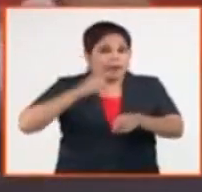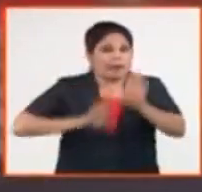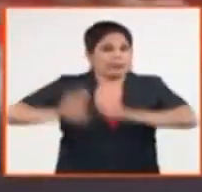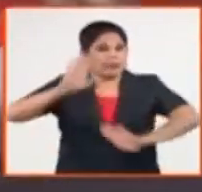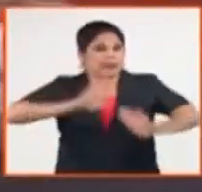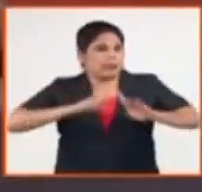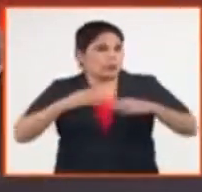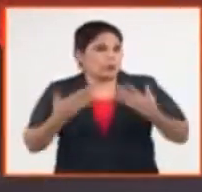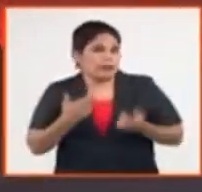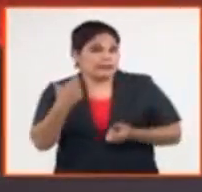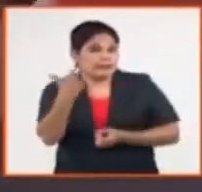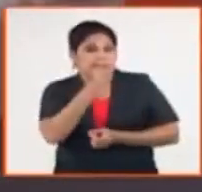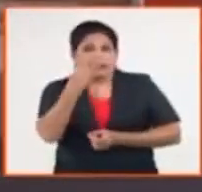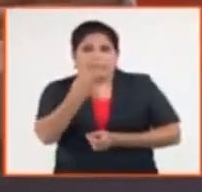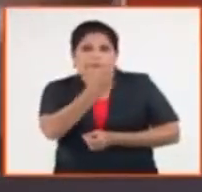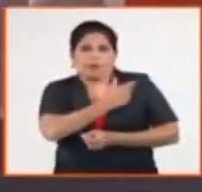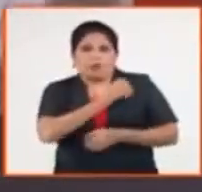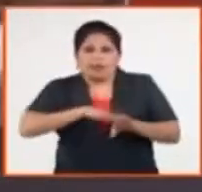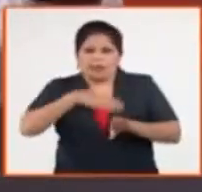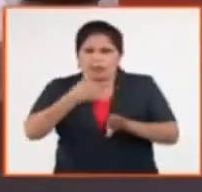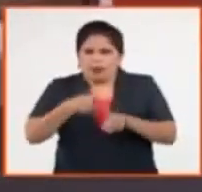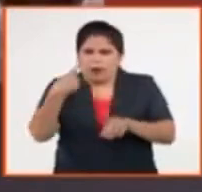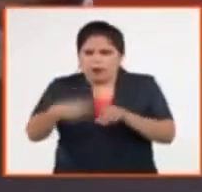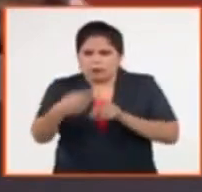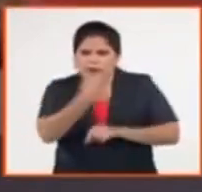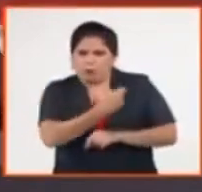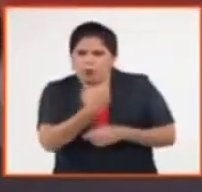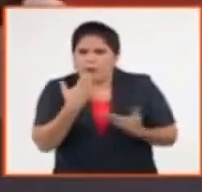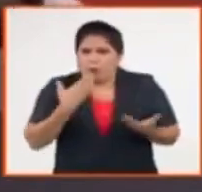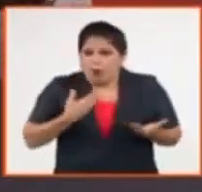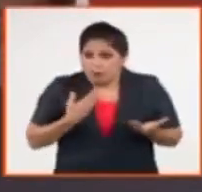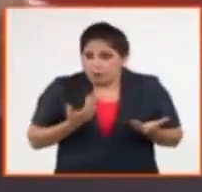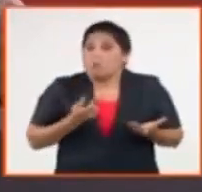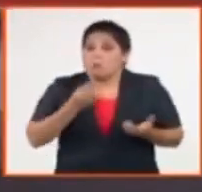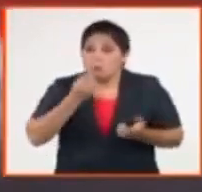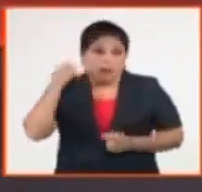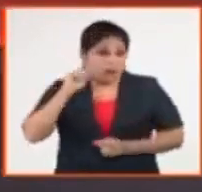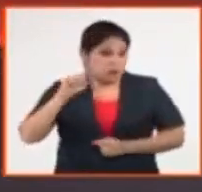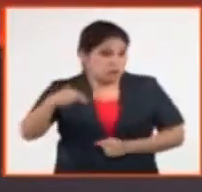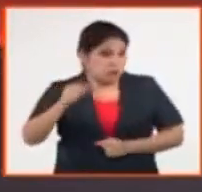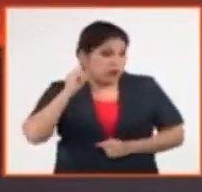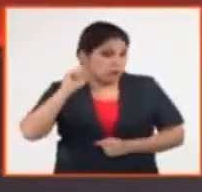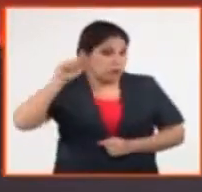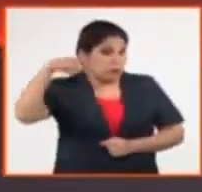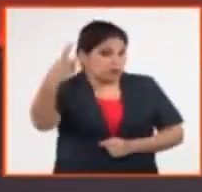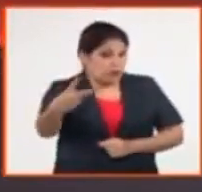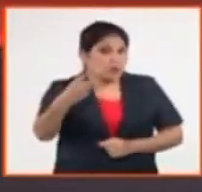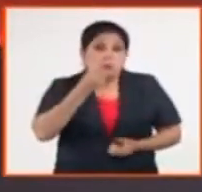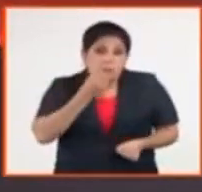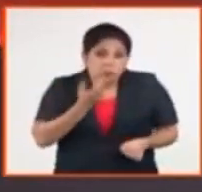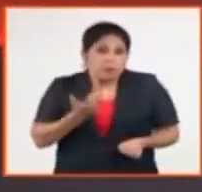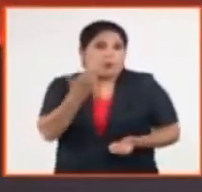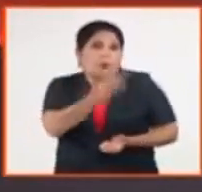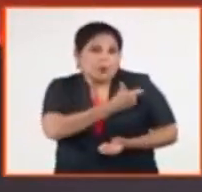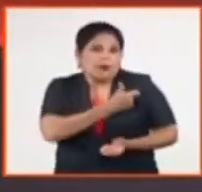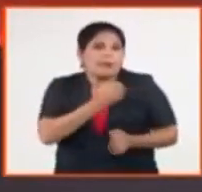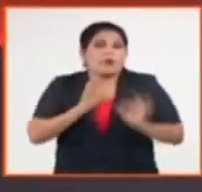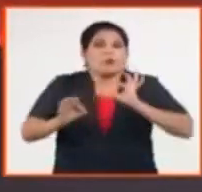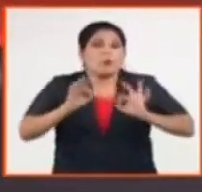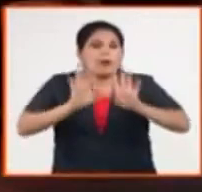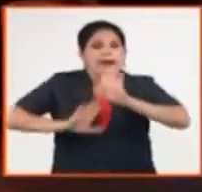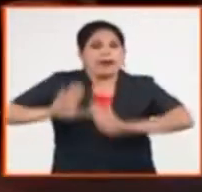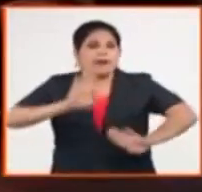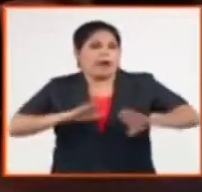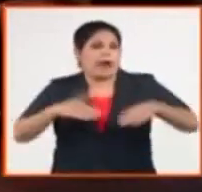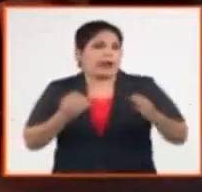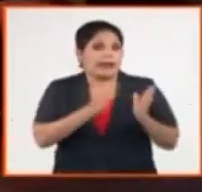Porque los ensayos clínicos que hicimos, esos pacientes los estamos siguiendo y los seguimos evaluando. Y tenemos que ver cuánto dura la protección. ¿Cuán efectivas son?